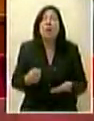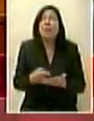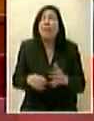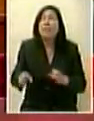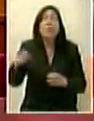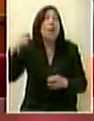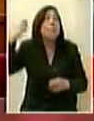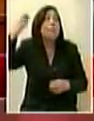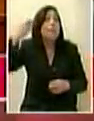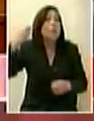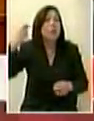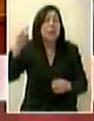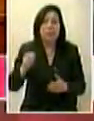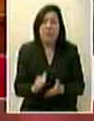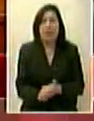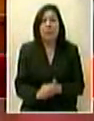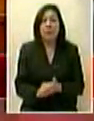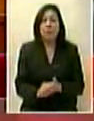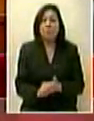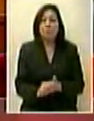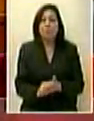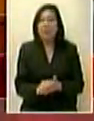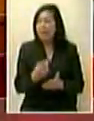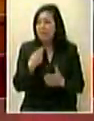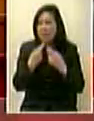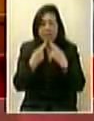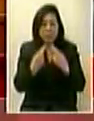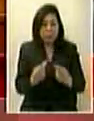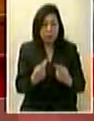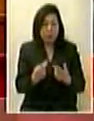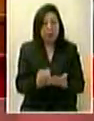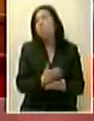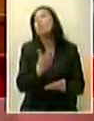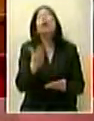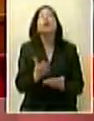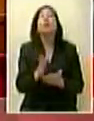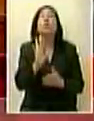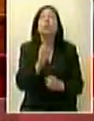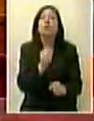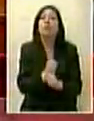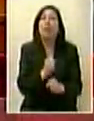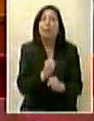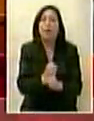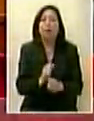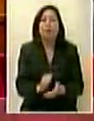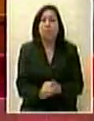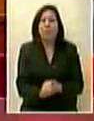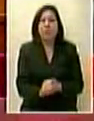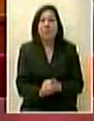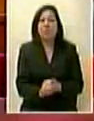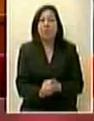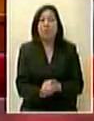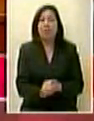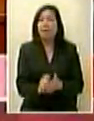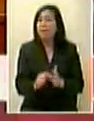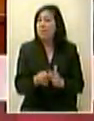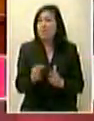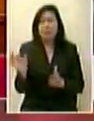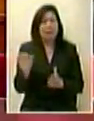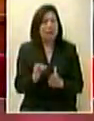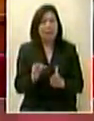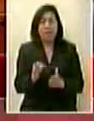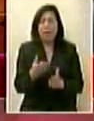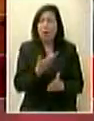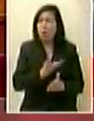decisión política, señor presidente, de resolver el problema laboral de los trabajadores del Estado, que ni siquiera lo hizo